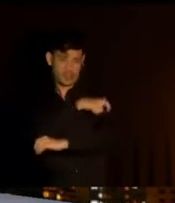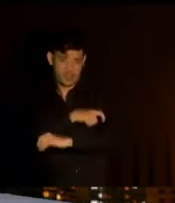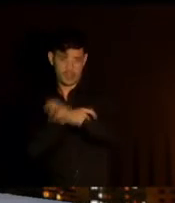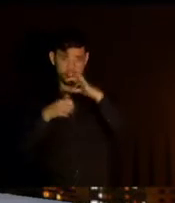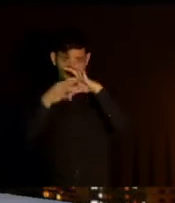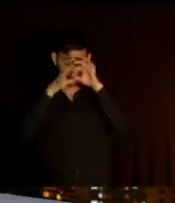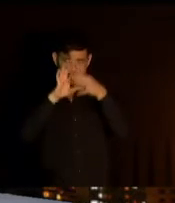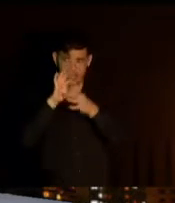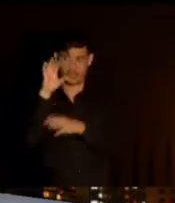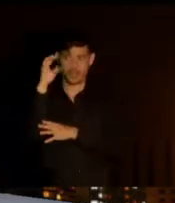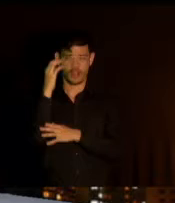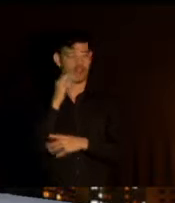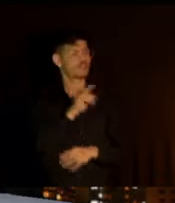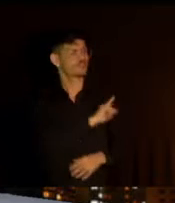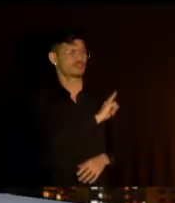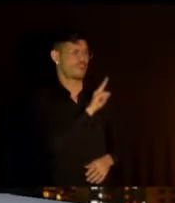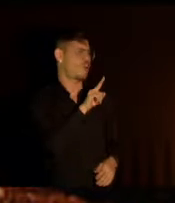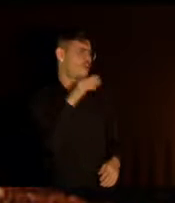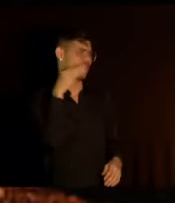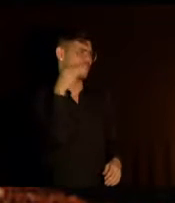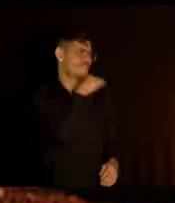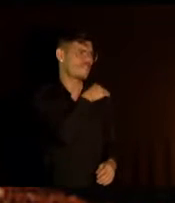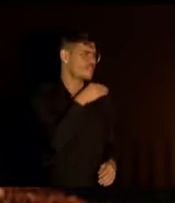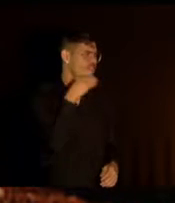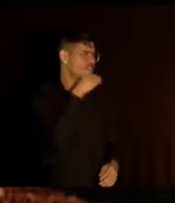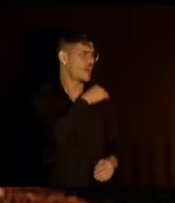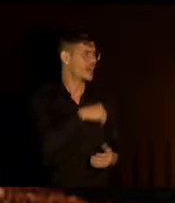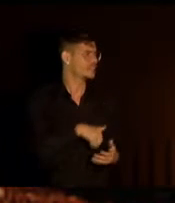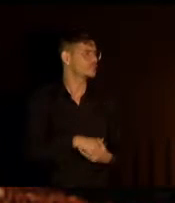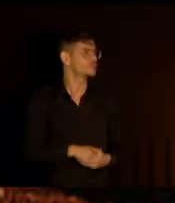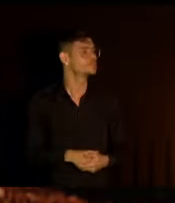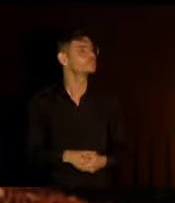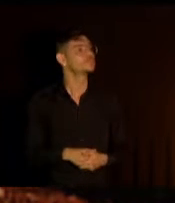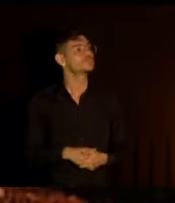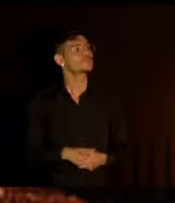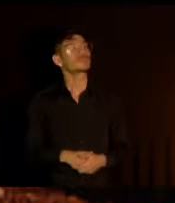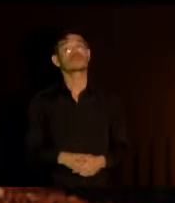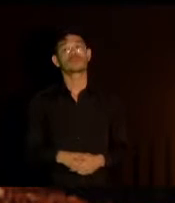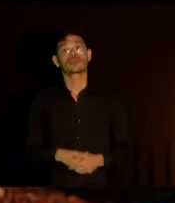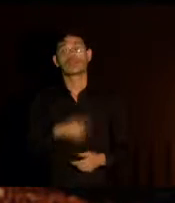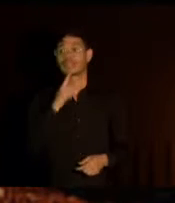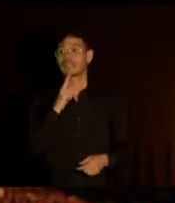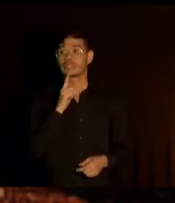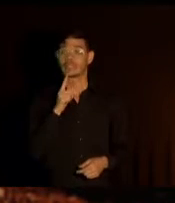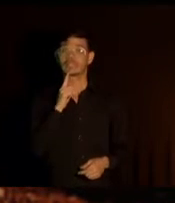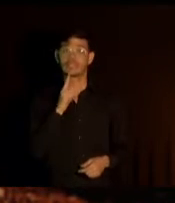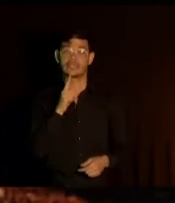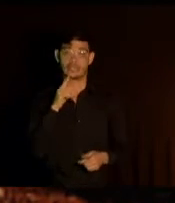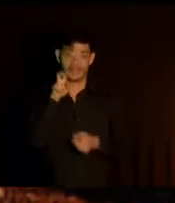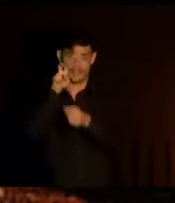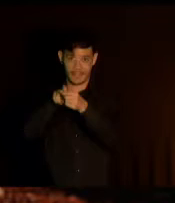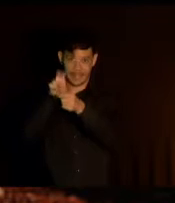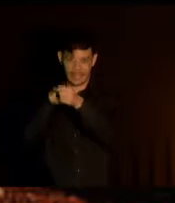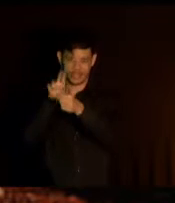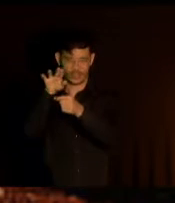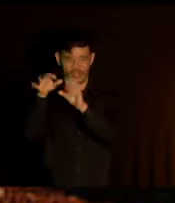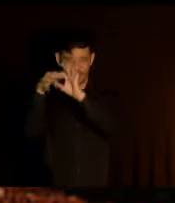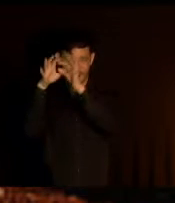Colombiano, presidente? Totalmente falso. Las federaciones, en este caso las paralímpicas, pertenecen a la